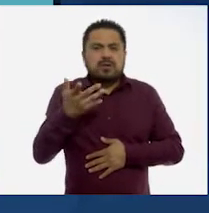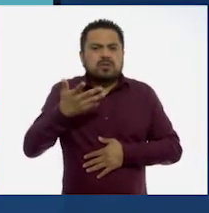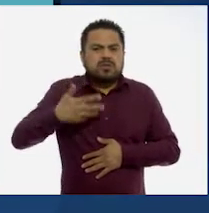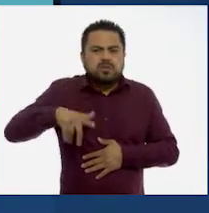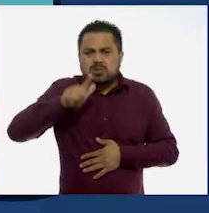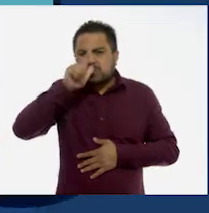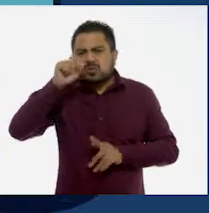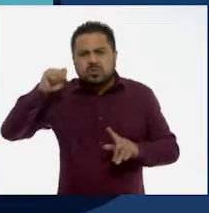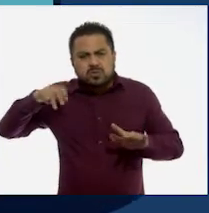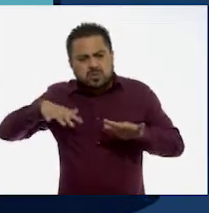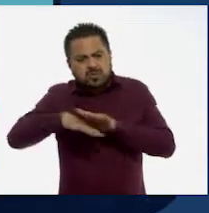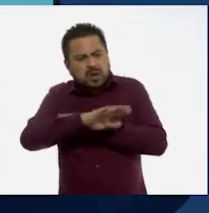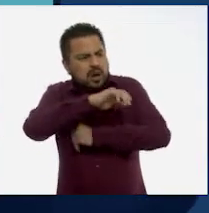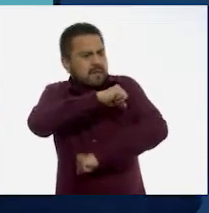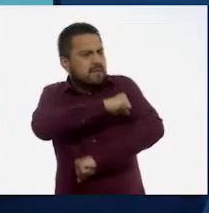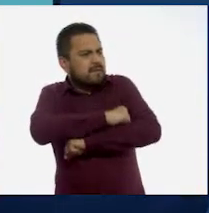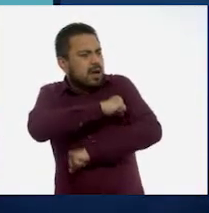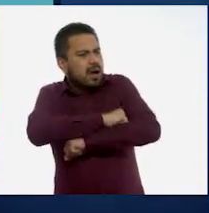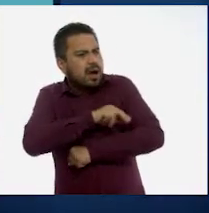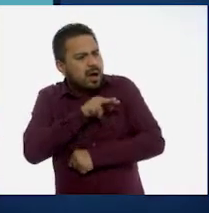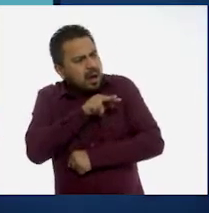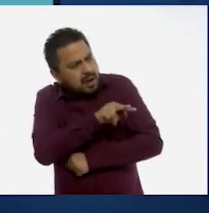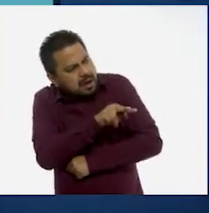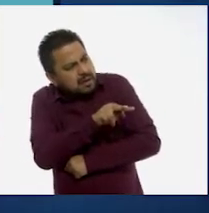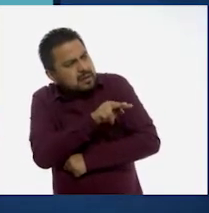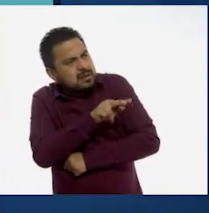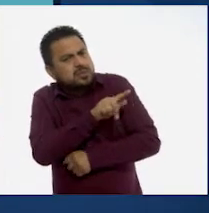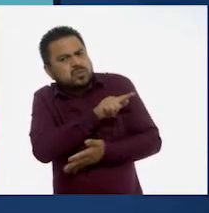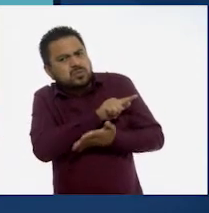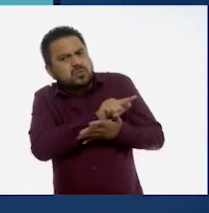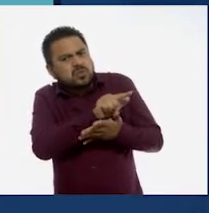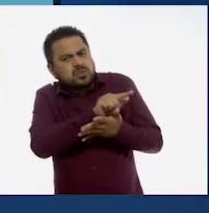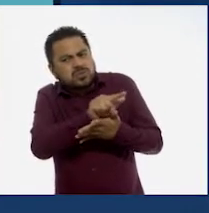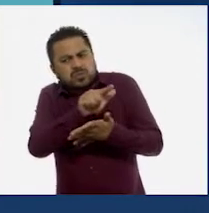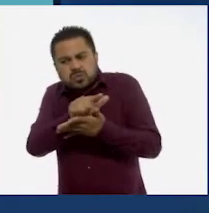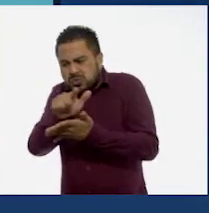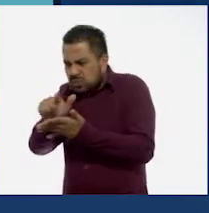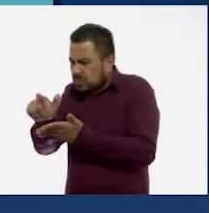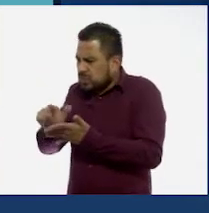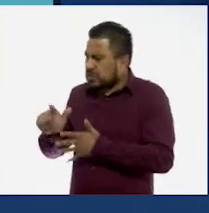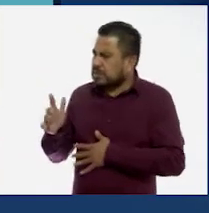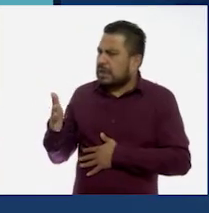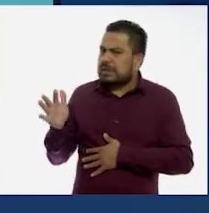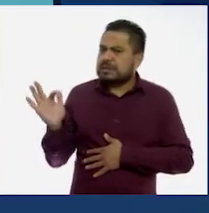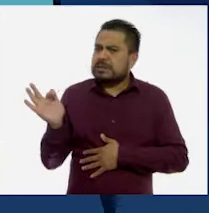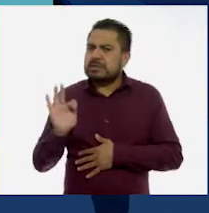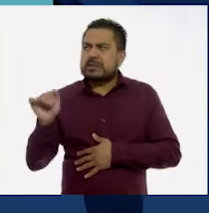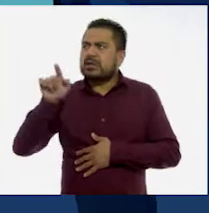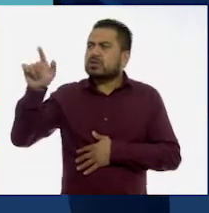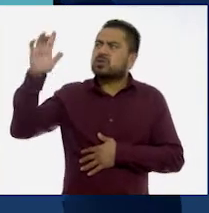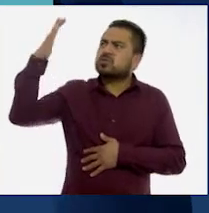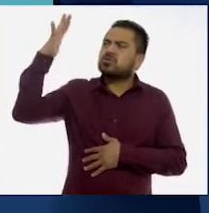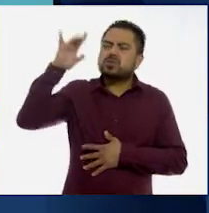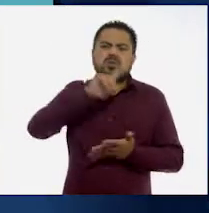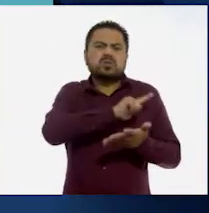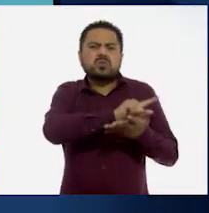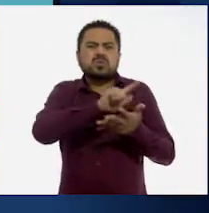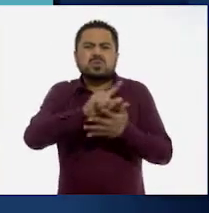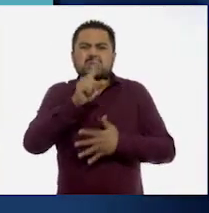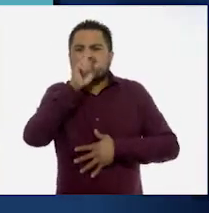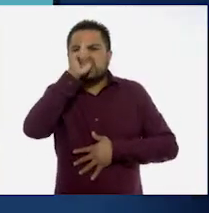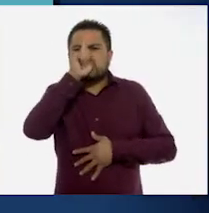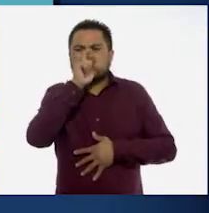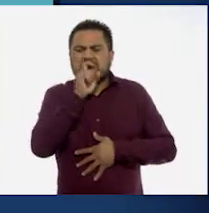entraba al cuarto por la ventana parecía ser desinfectante, como si el sol y su brillo llegaran a limpiar el olor húmedo